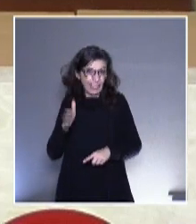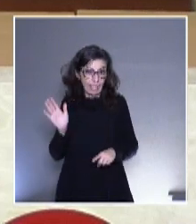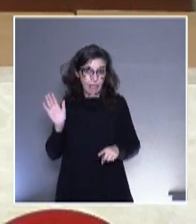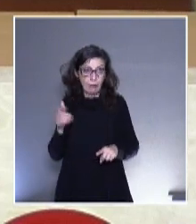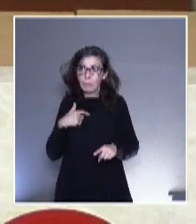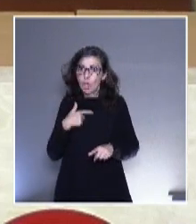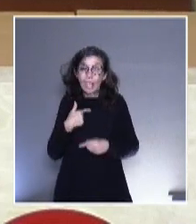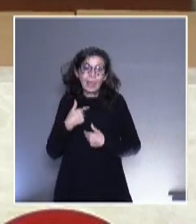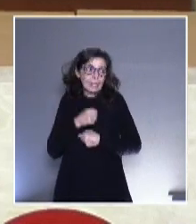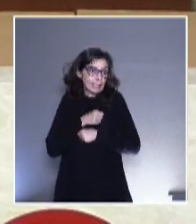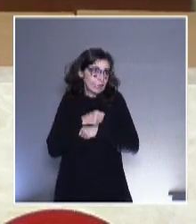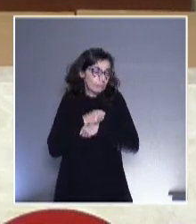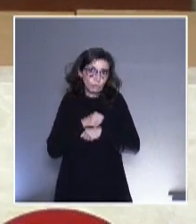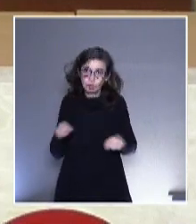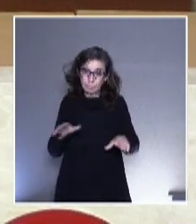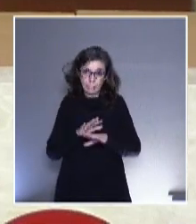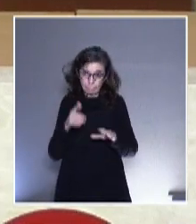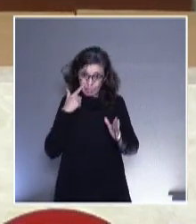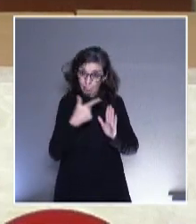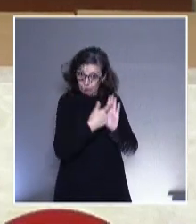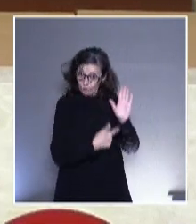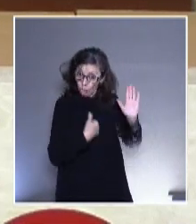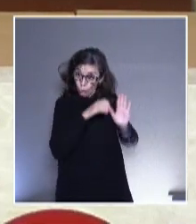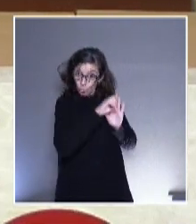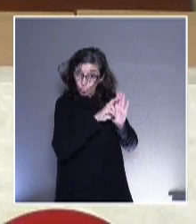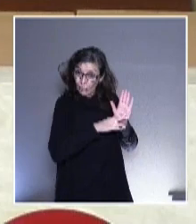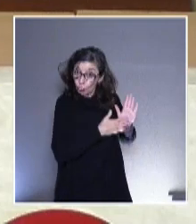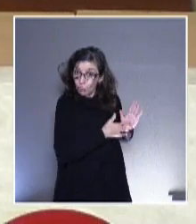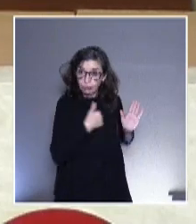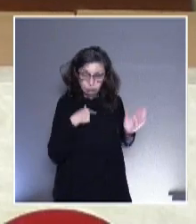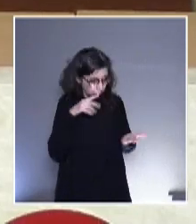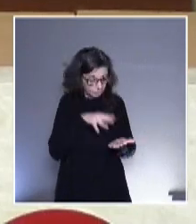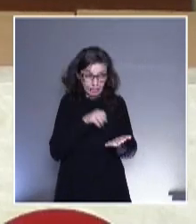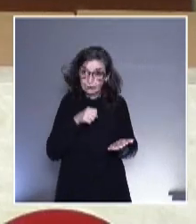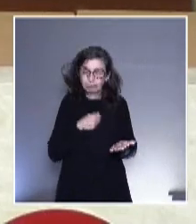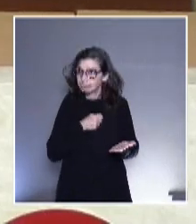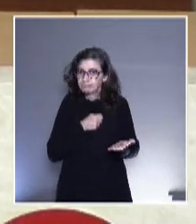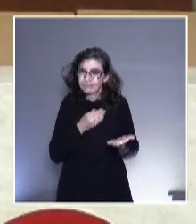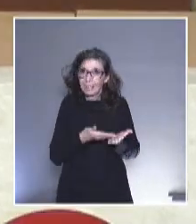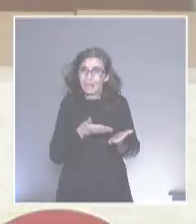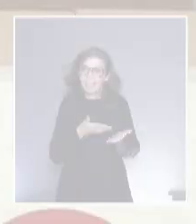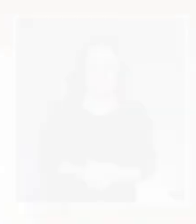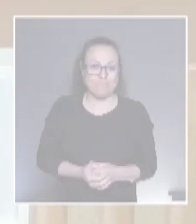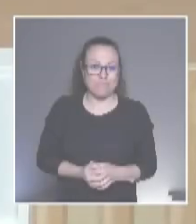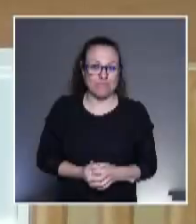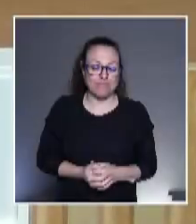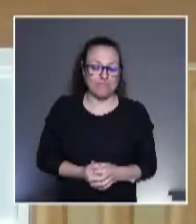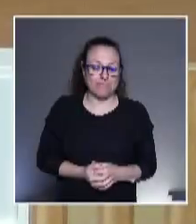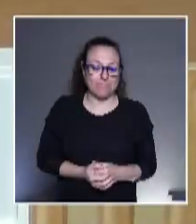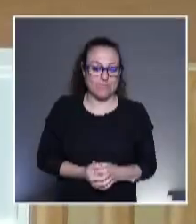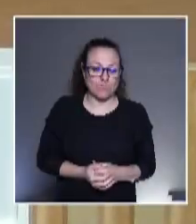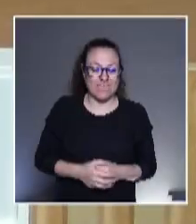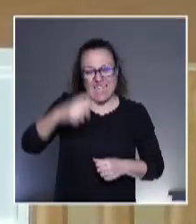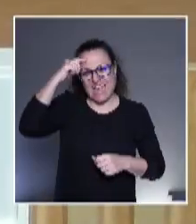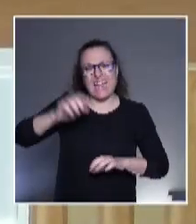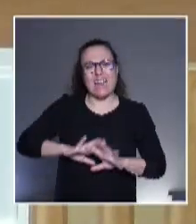incapaz insisto ya habéis visto que tengo un currículum etcétera fui incapaz incapaz de saber qué estaba pasando Es evidente que